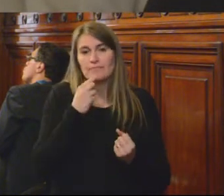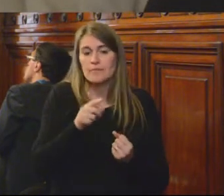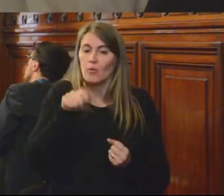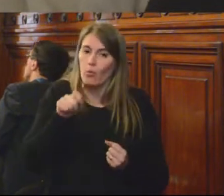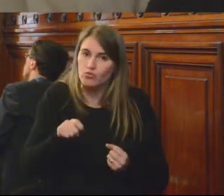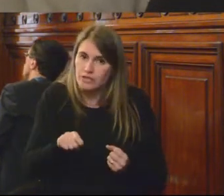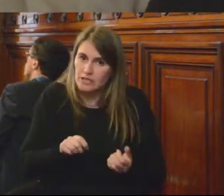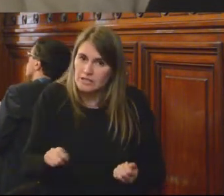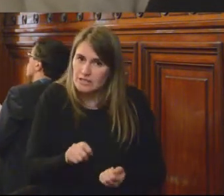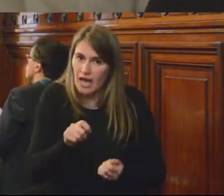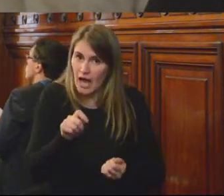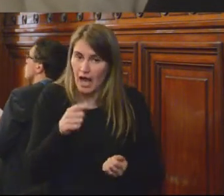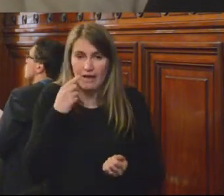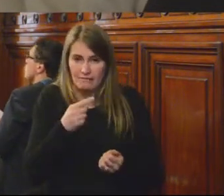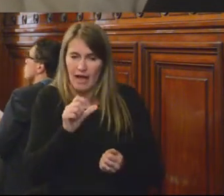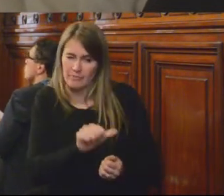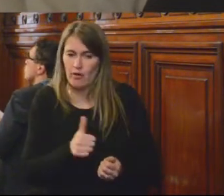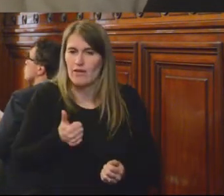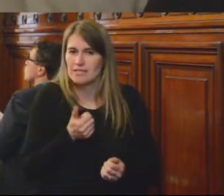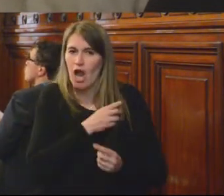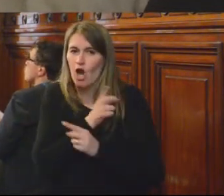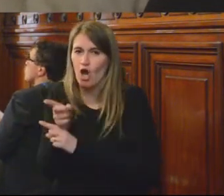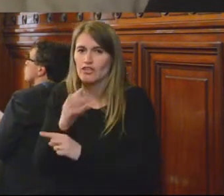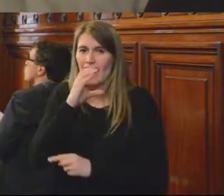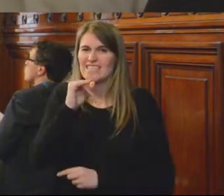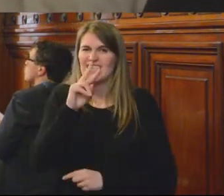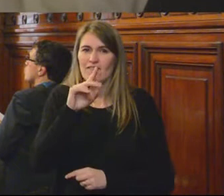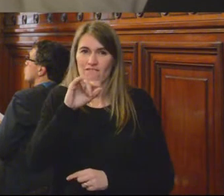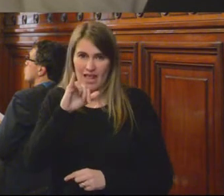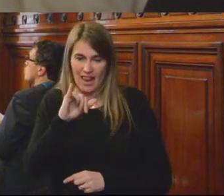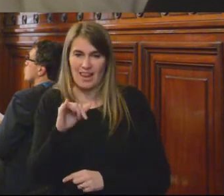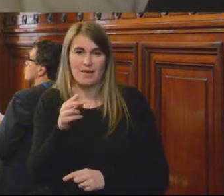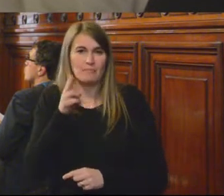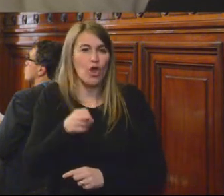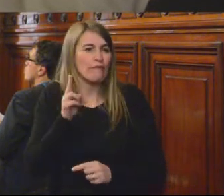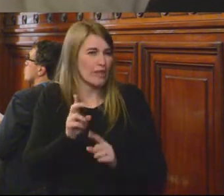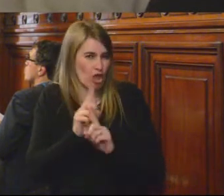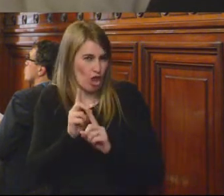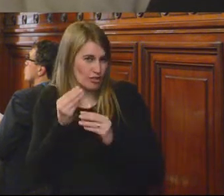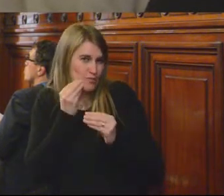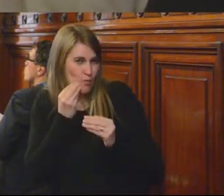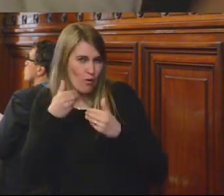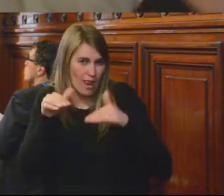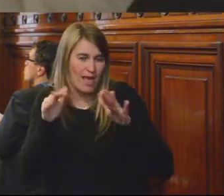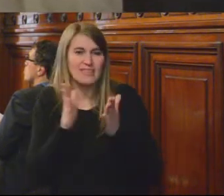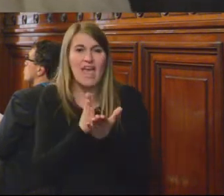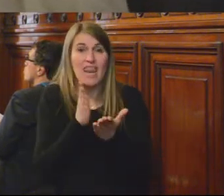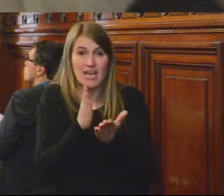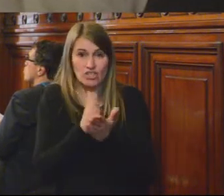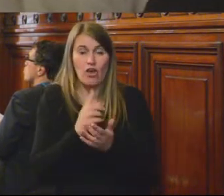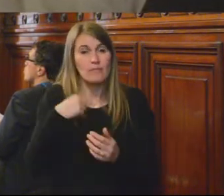de los tribunales militares para enjuiciar a civiles, sin prohibir de manera absoluta el ejercicio de diferentes derechos. Las